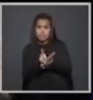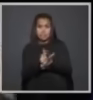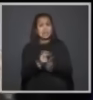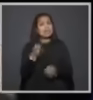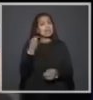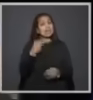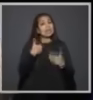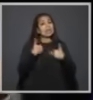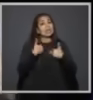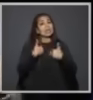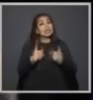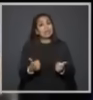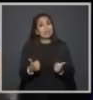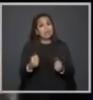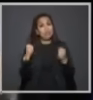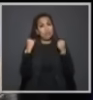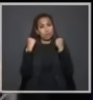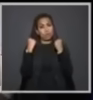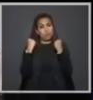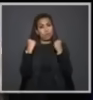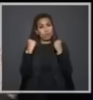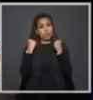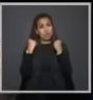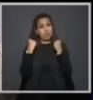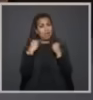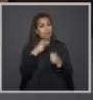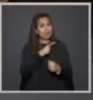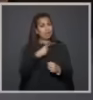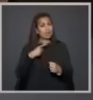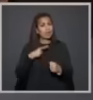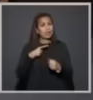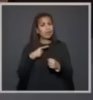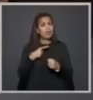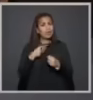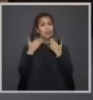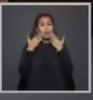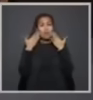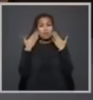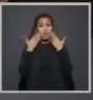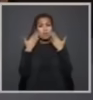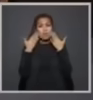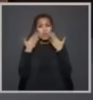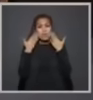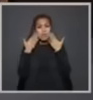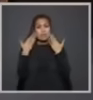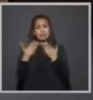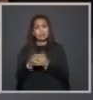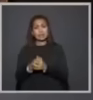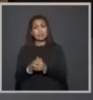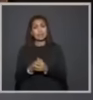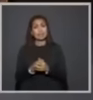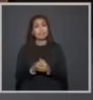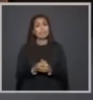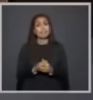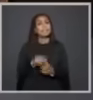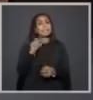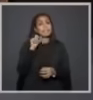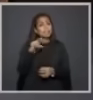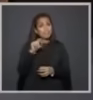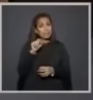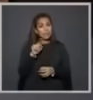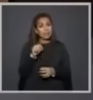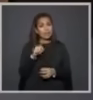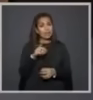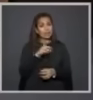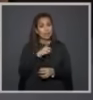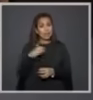que se entienda que el poder es humildad y que el poder solo tiene sentido y se convierte en virtud